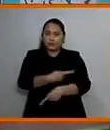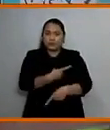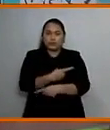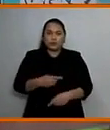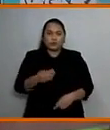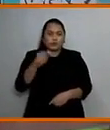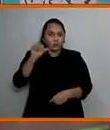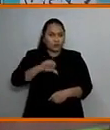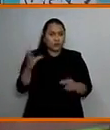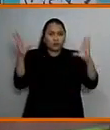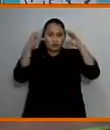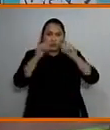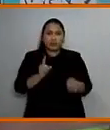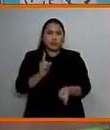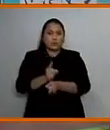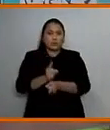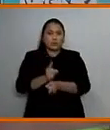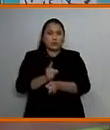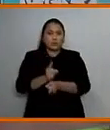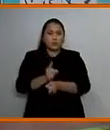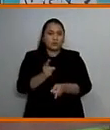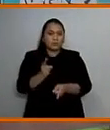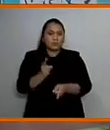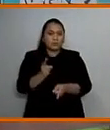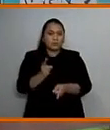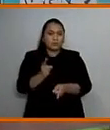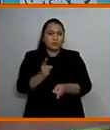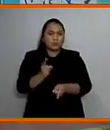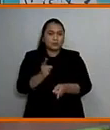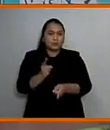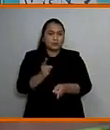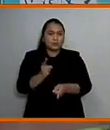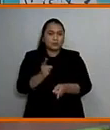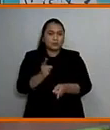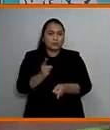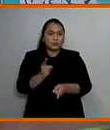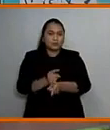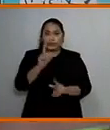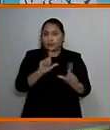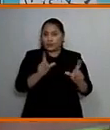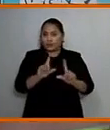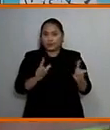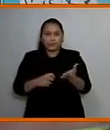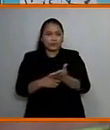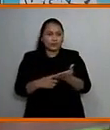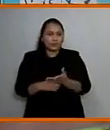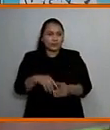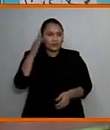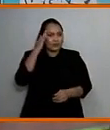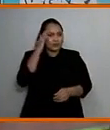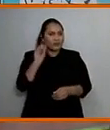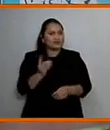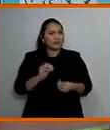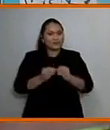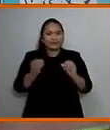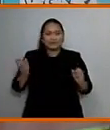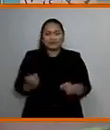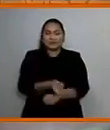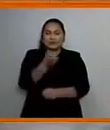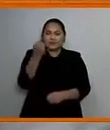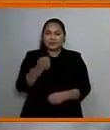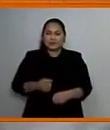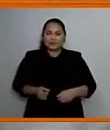esta noche pegándole sus tres números preferidos con nuestros juegos de pega 3 así que preparen bien su boleto porque vamos a conocer primer